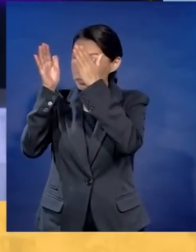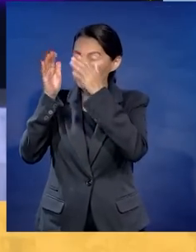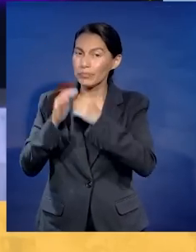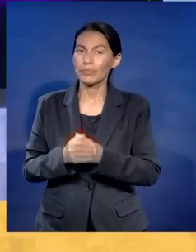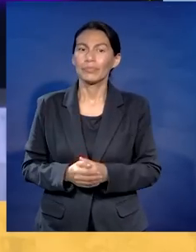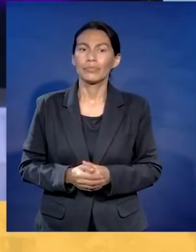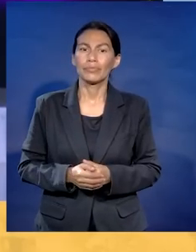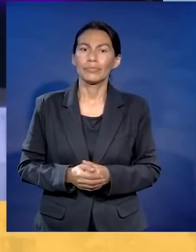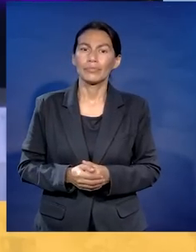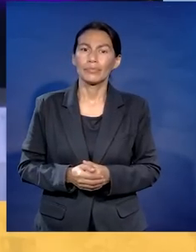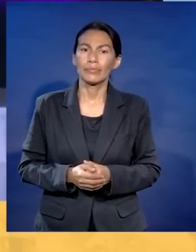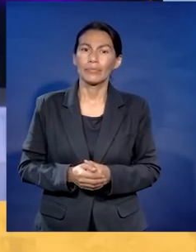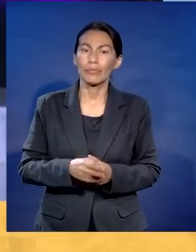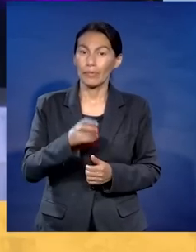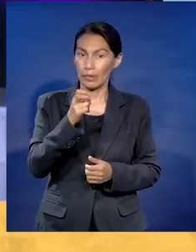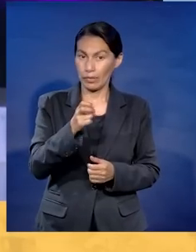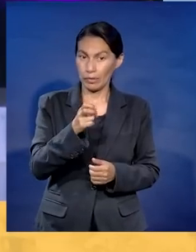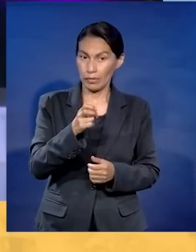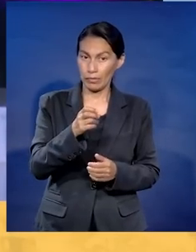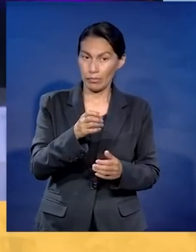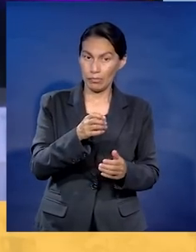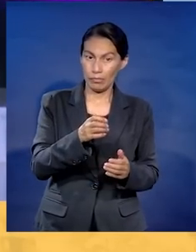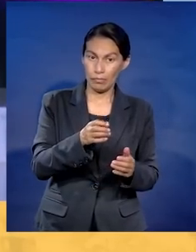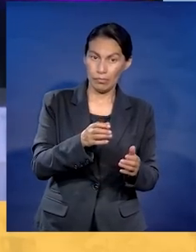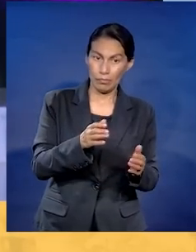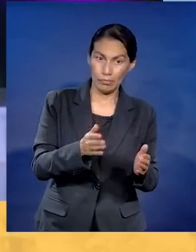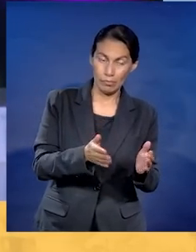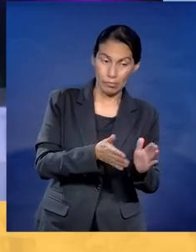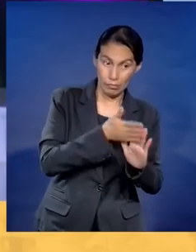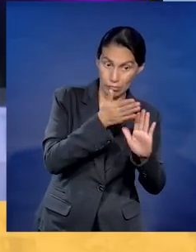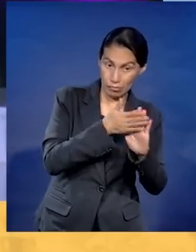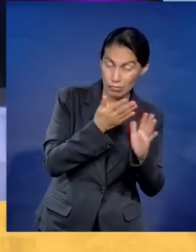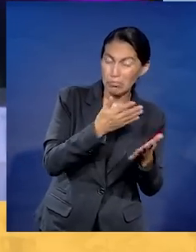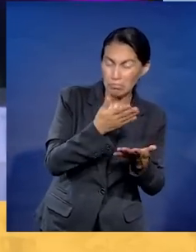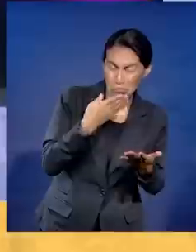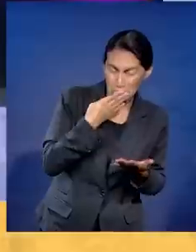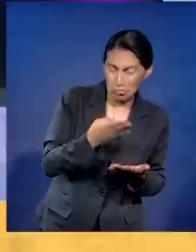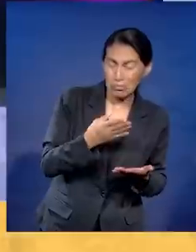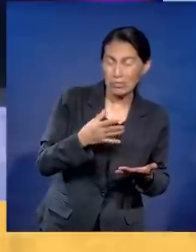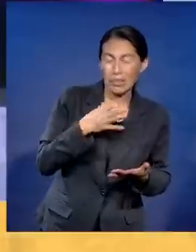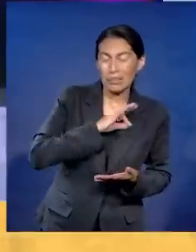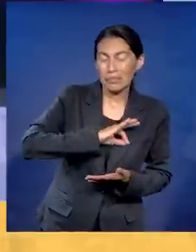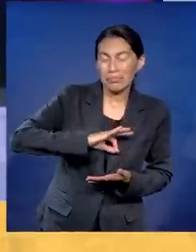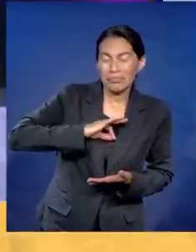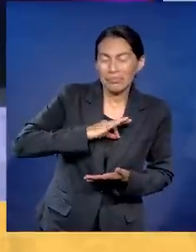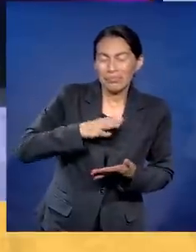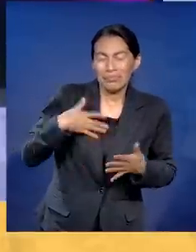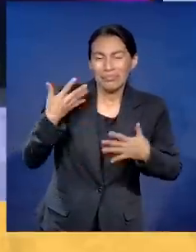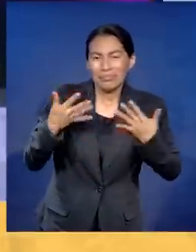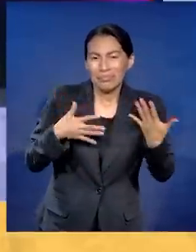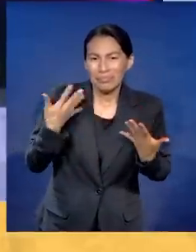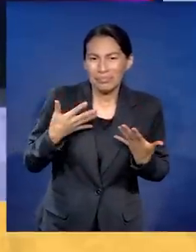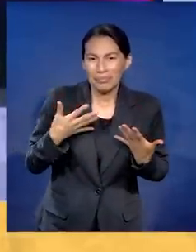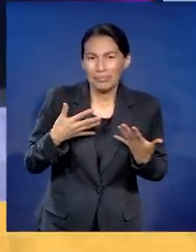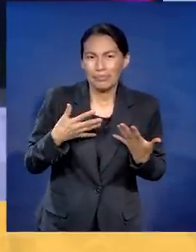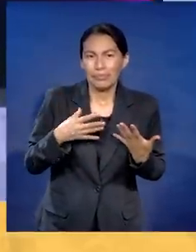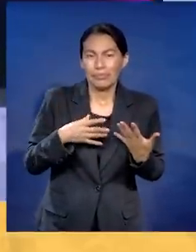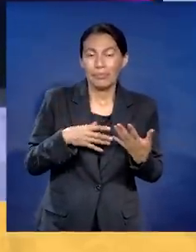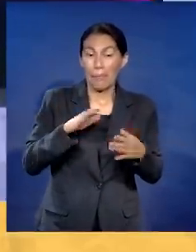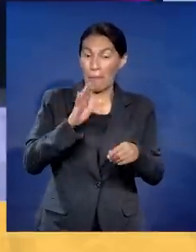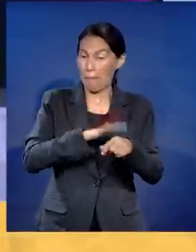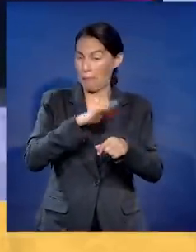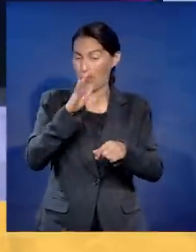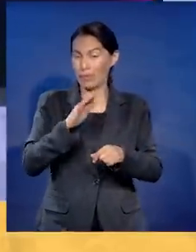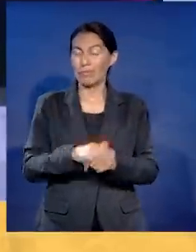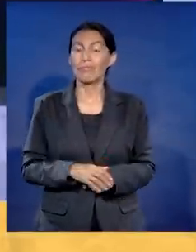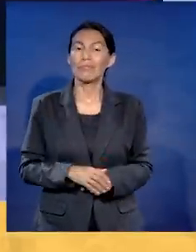liberado del egoísmo da centro a Jesús en sus vidas, puede ser restaurado a un momento más